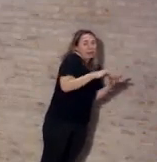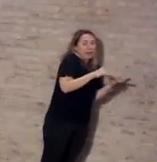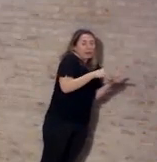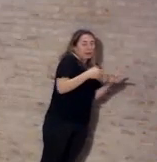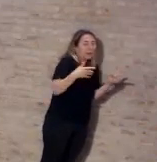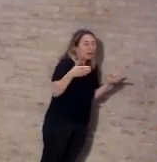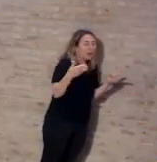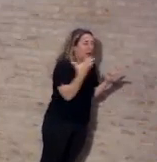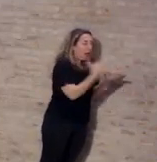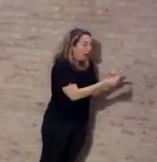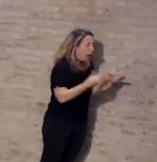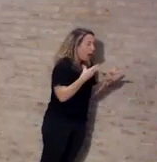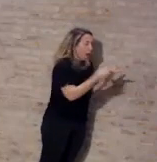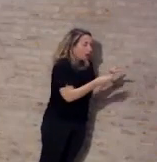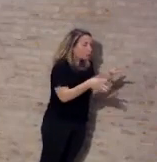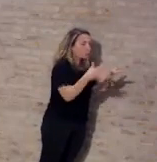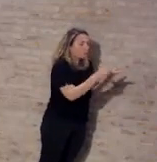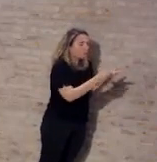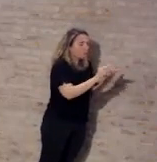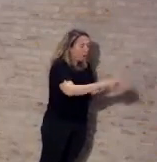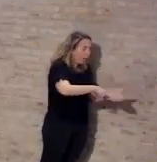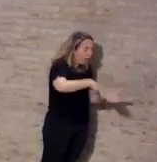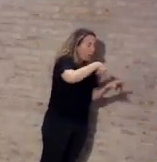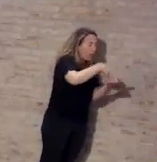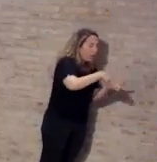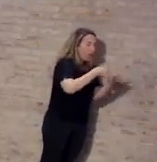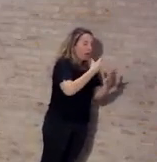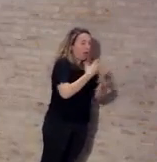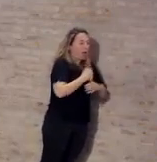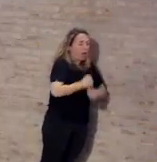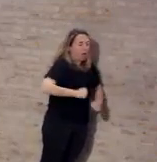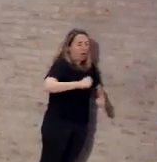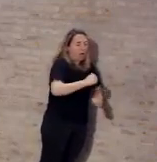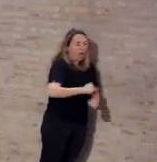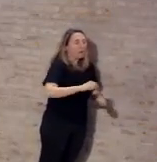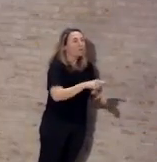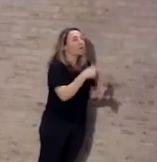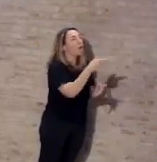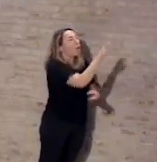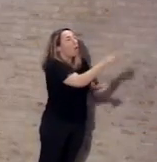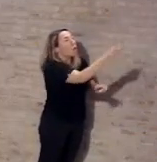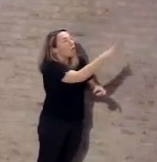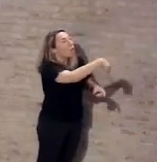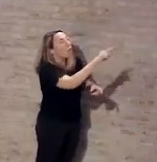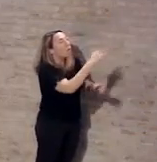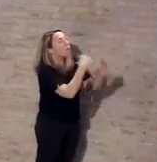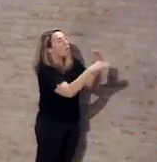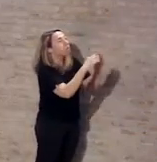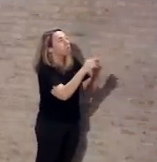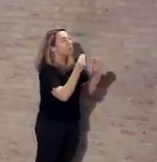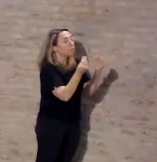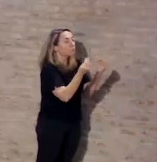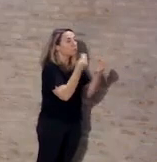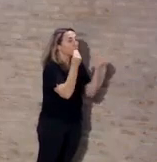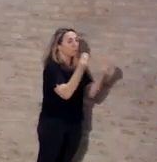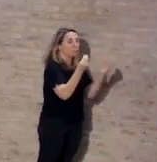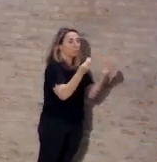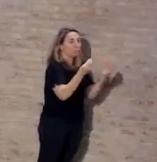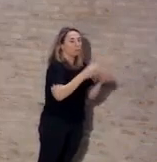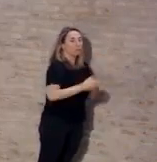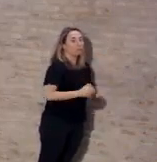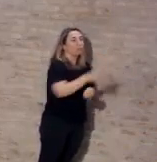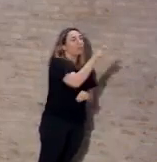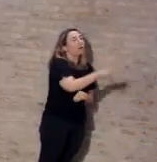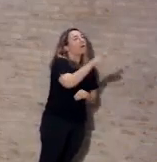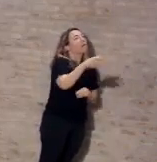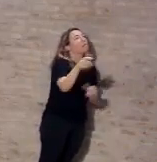diaria te quedas sin esa persona que te ayuda a lo mejor a levantarte a higienizar o a comunicarte con el resto Porque a lo mejor pasa mucho en las